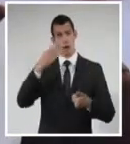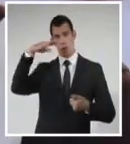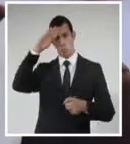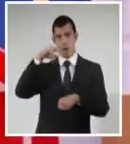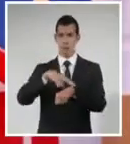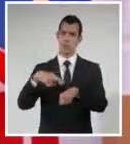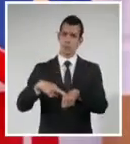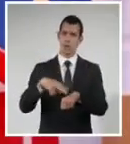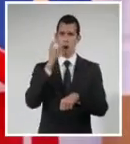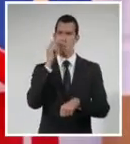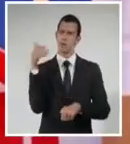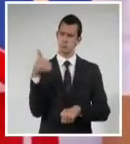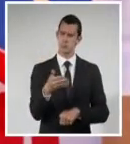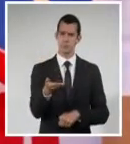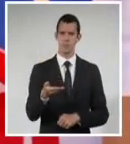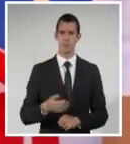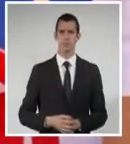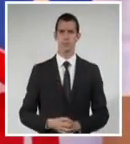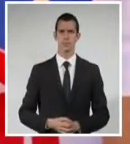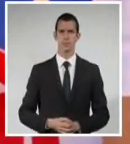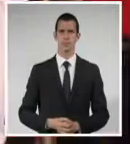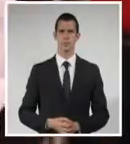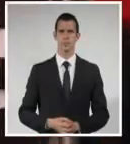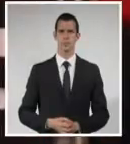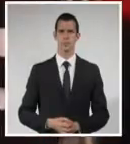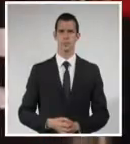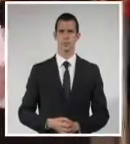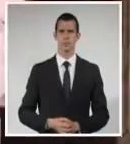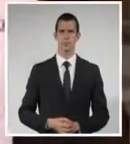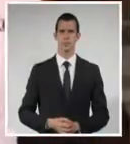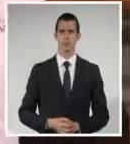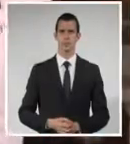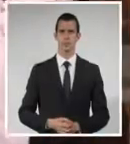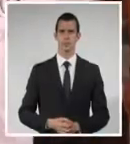Rodríguez Barrera. Desde Venezuela reportamos Raúl